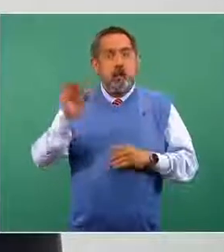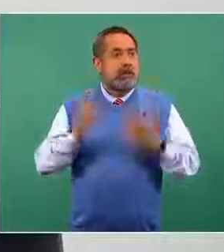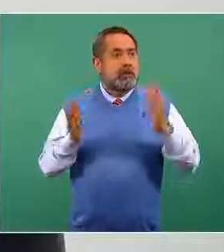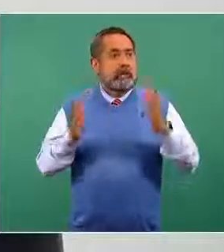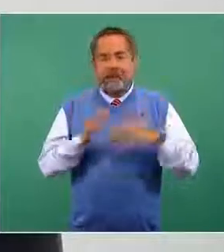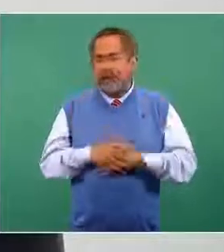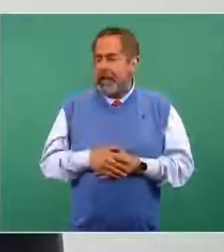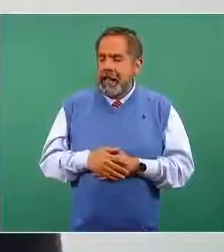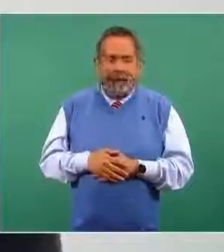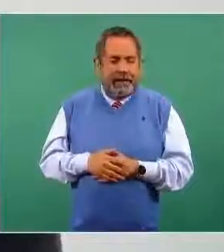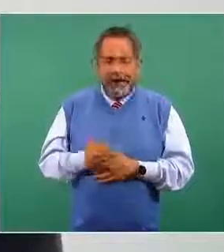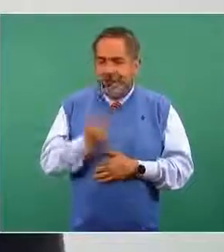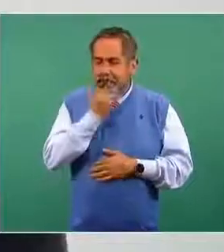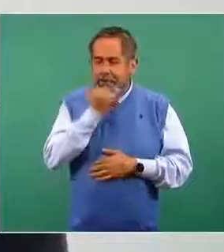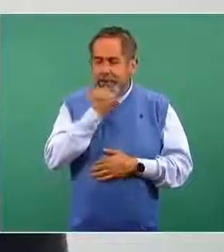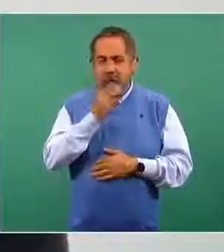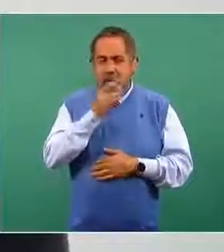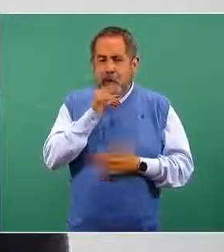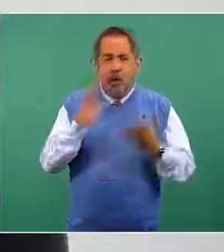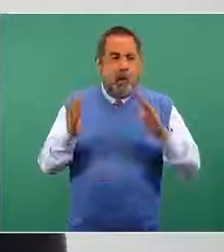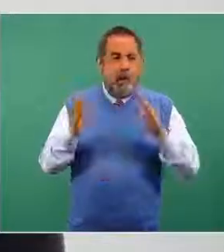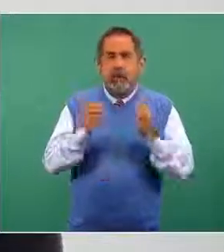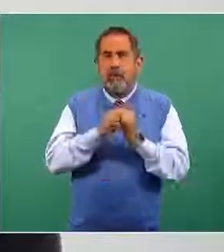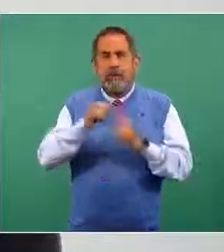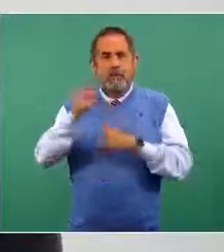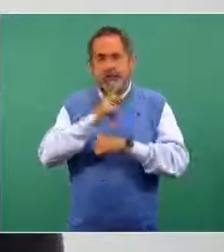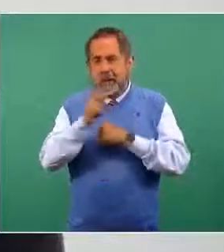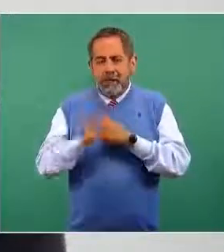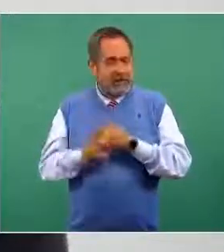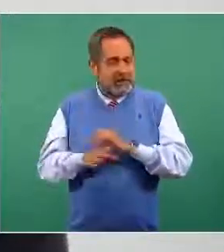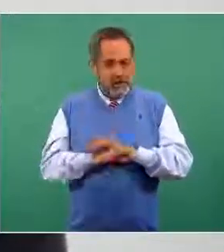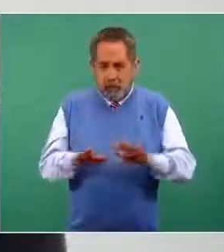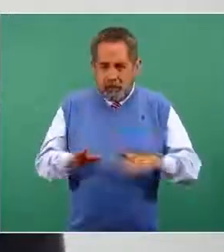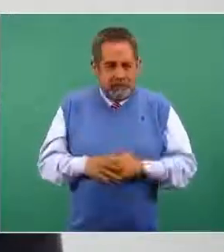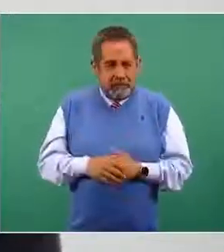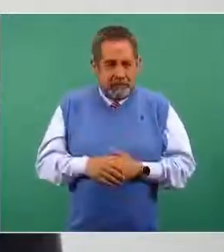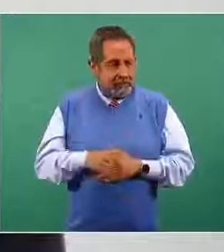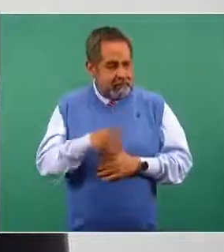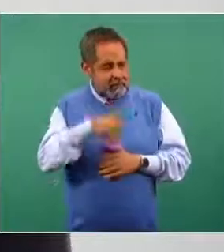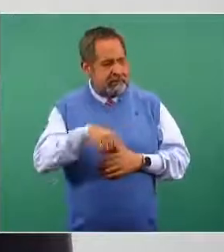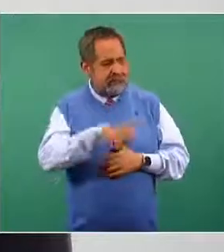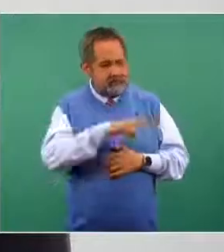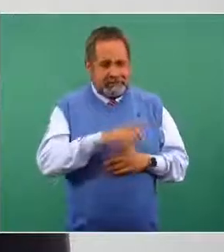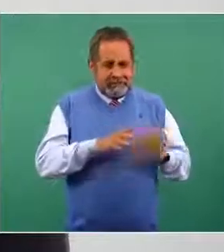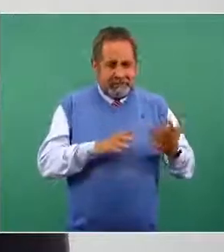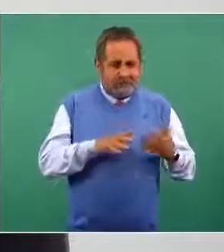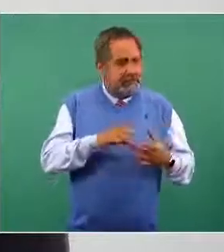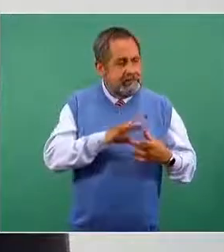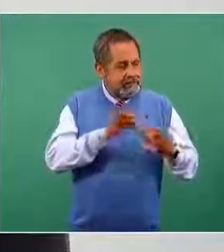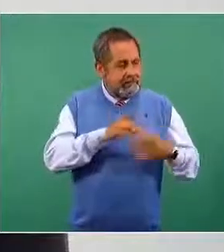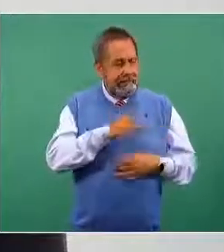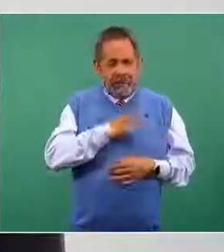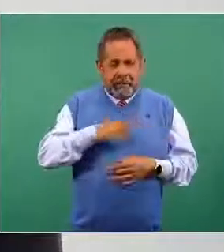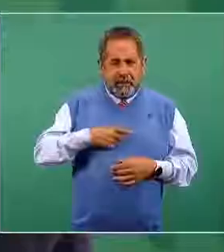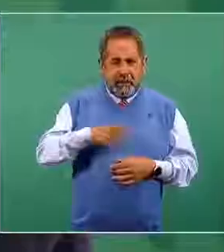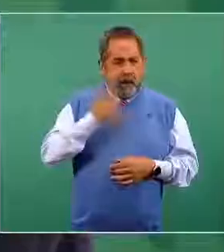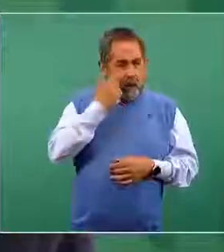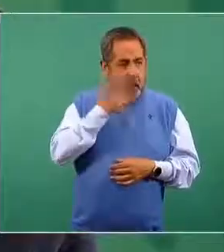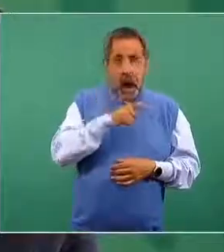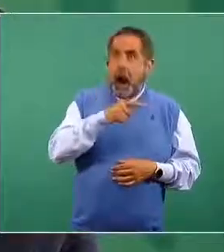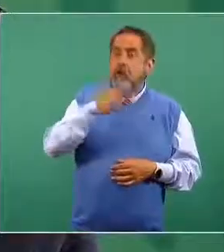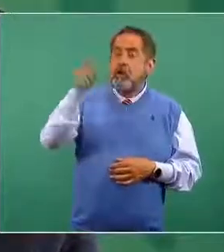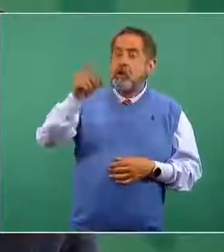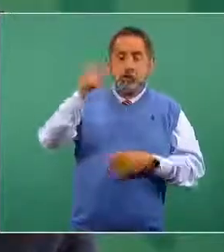también técnicamente incorrecto. En todo caso, los invitamos a estas personas o estos medios a buscar si estos otros